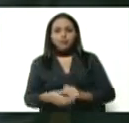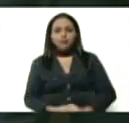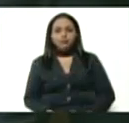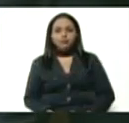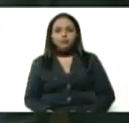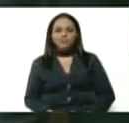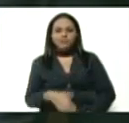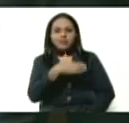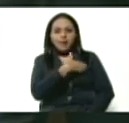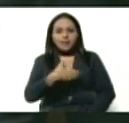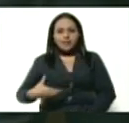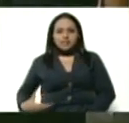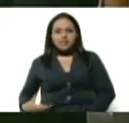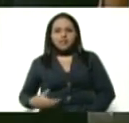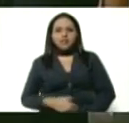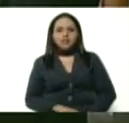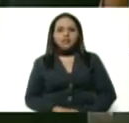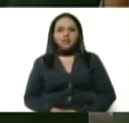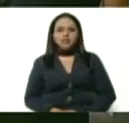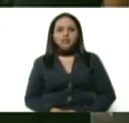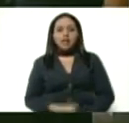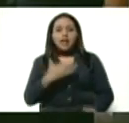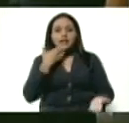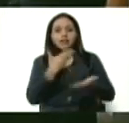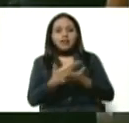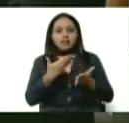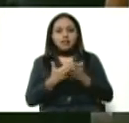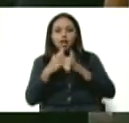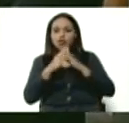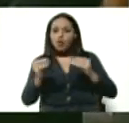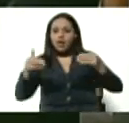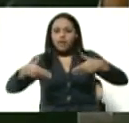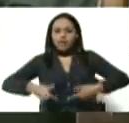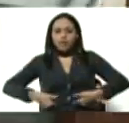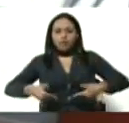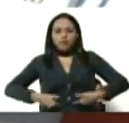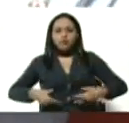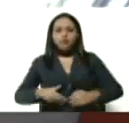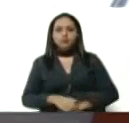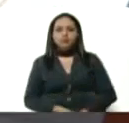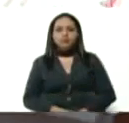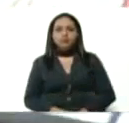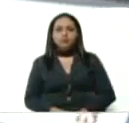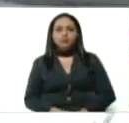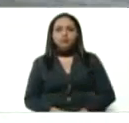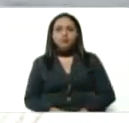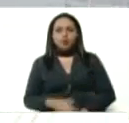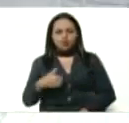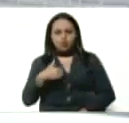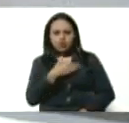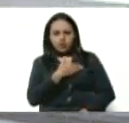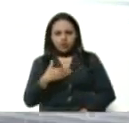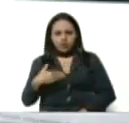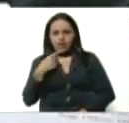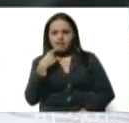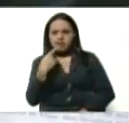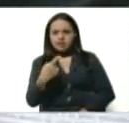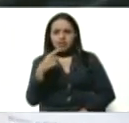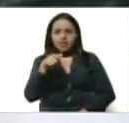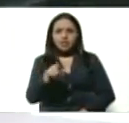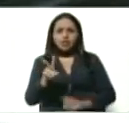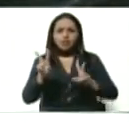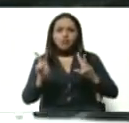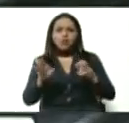del presidente Xi Jinping. Gracias por todo el esfuerzo. Yo quería decir que con este nuevo